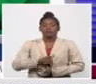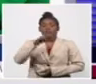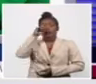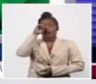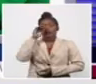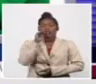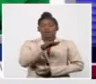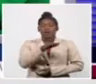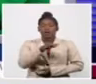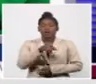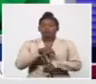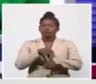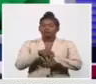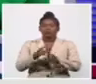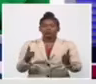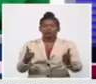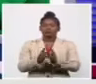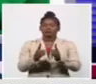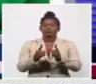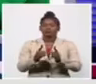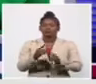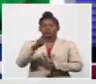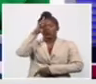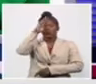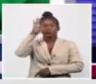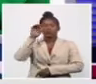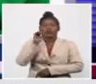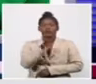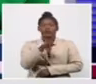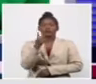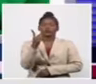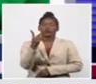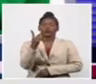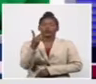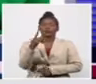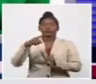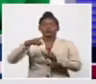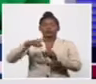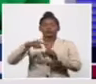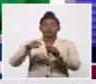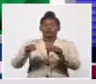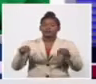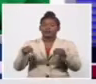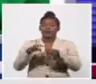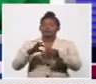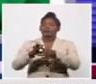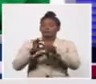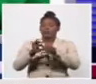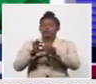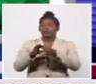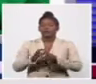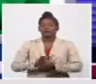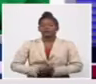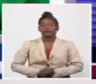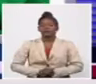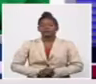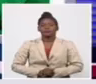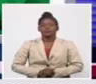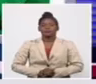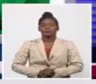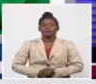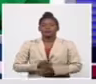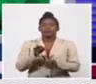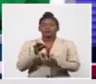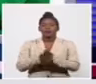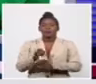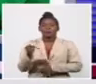breve en el hospital, 2 días, y en terapia intensiva también muy breve. Empezó con fiebre,